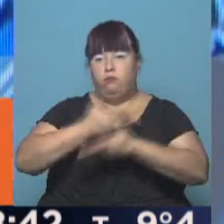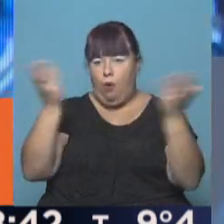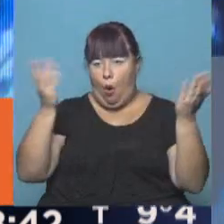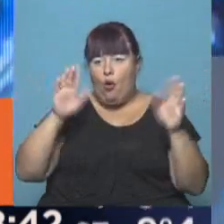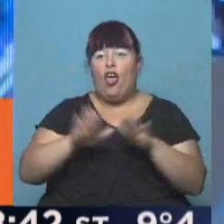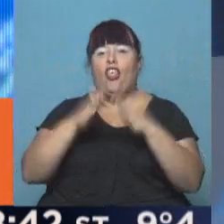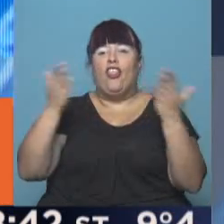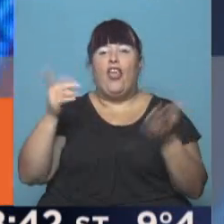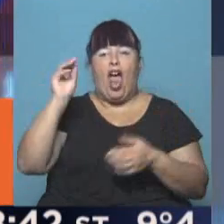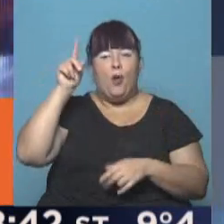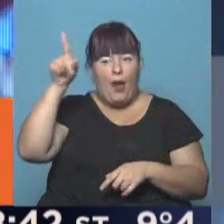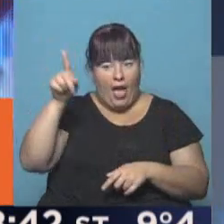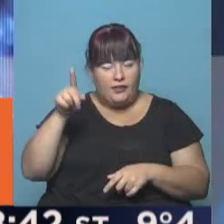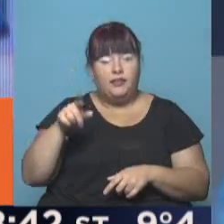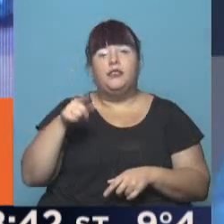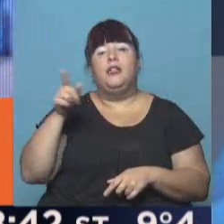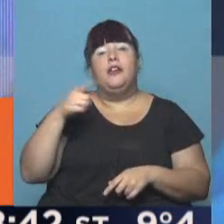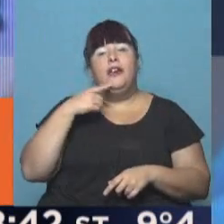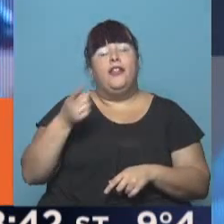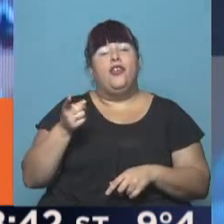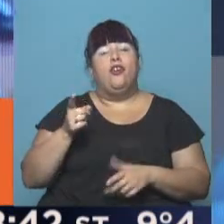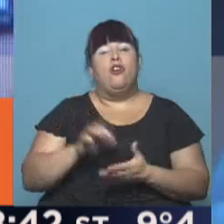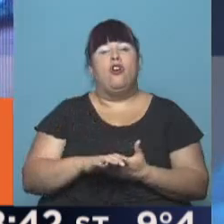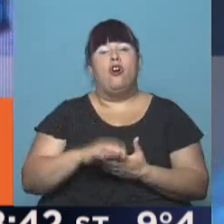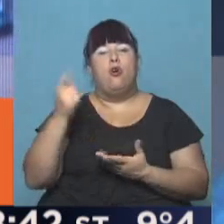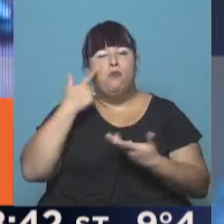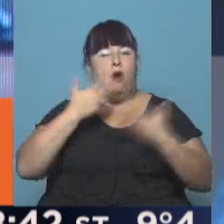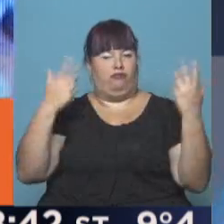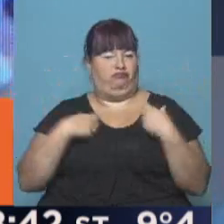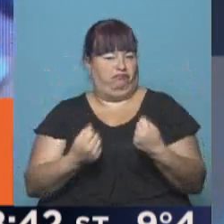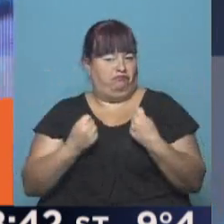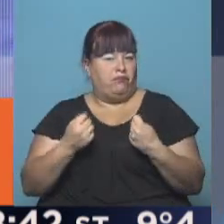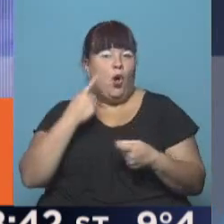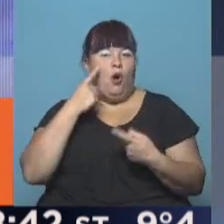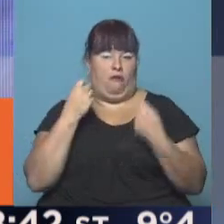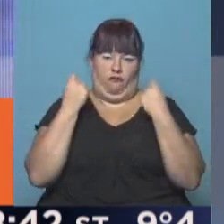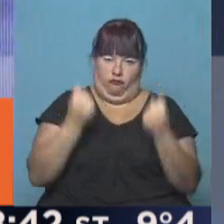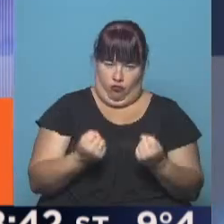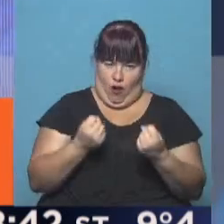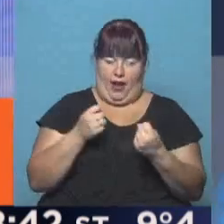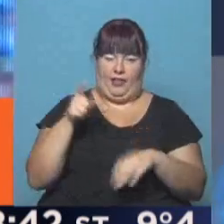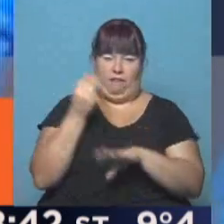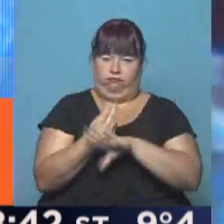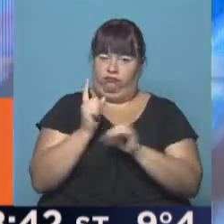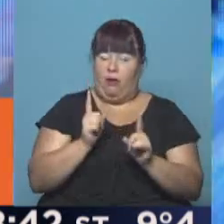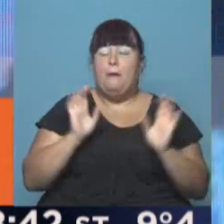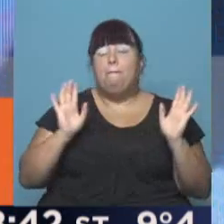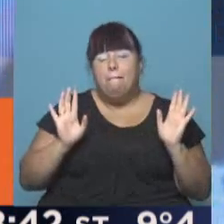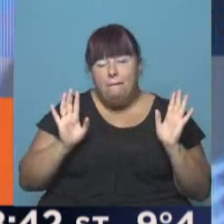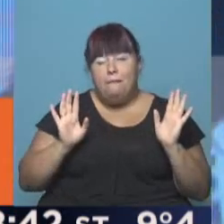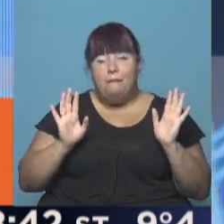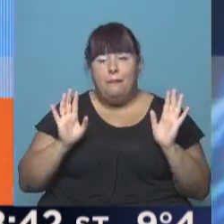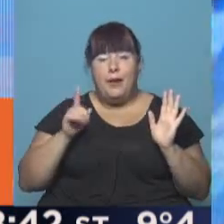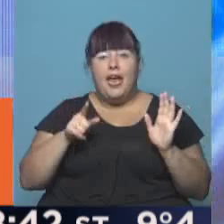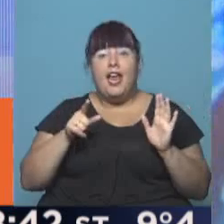en un diario de Brasil donde se intenta mostrar firme, mostrar fuerte en su cargo, pero bueno,